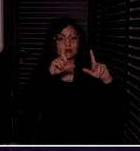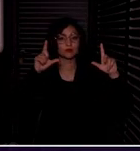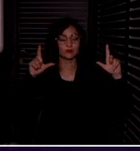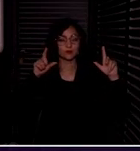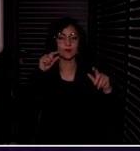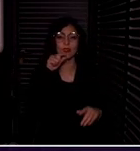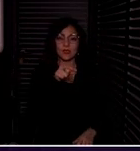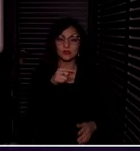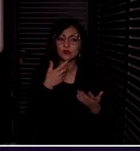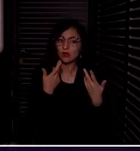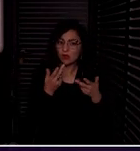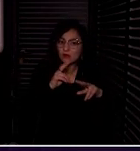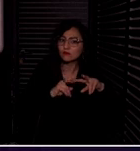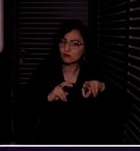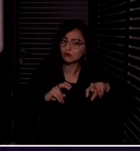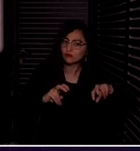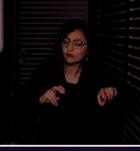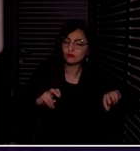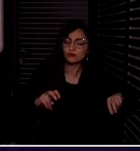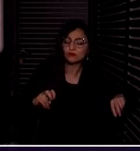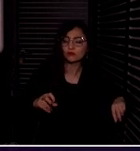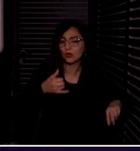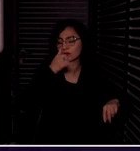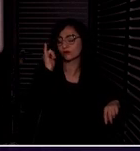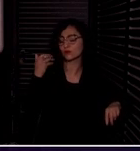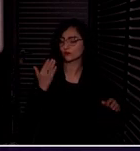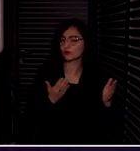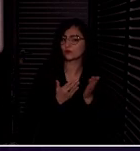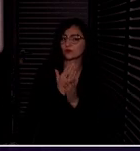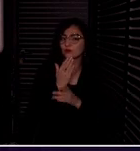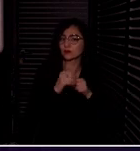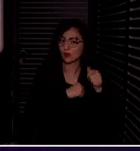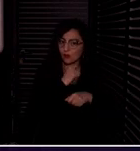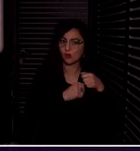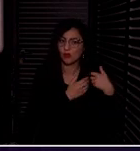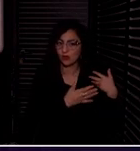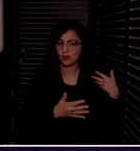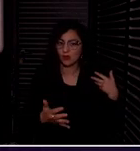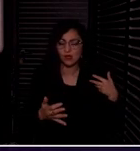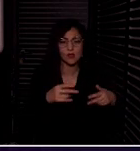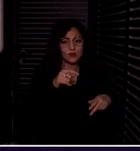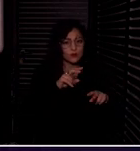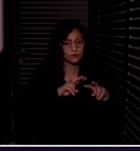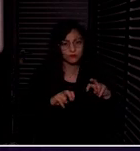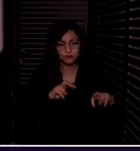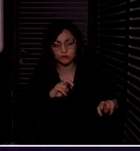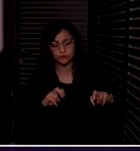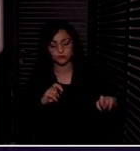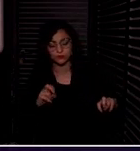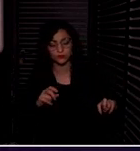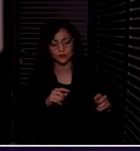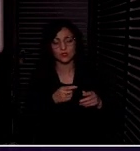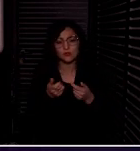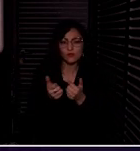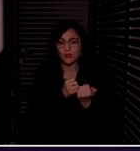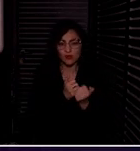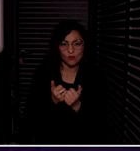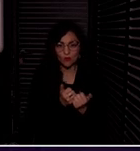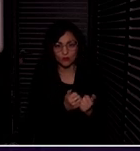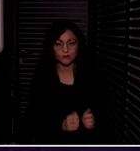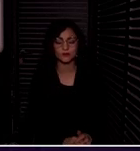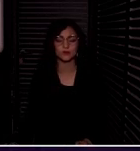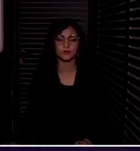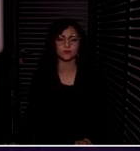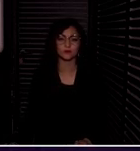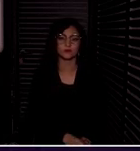está explorando hace tiempo, desde bastantes años, la industria del videojuego. En fin,